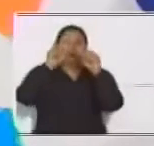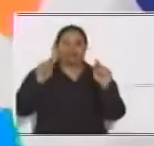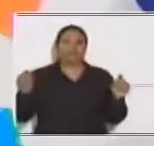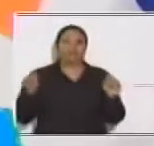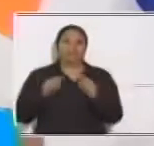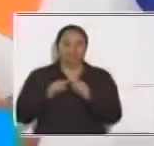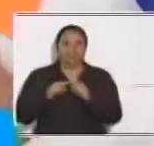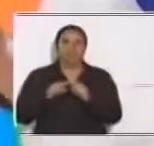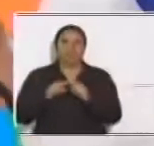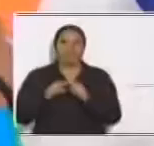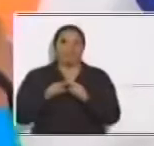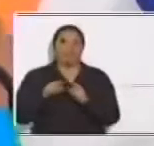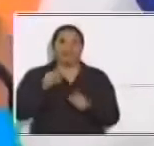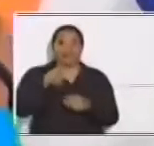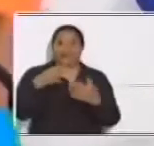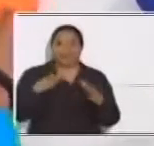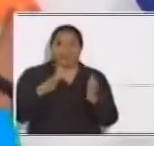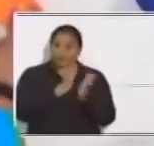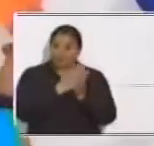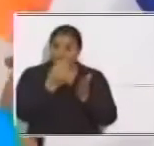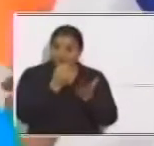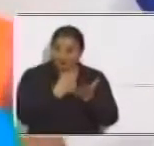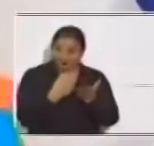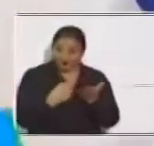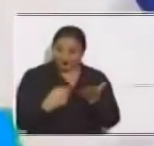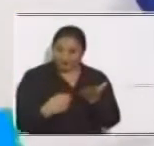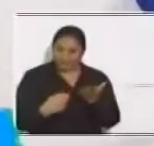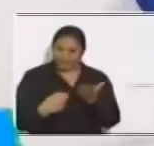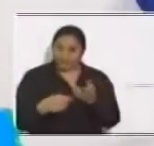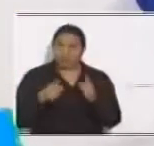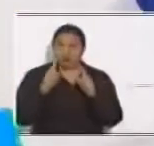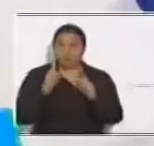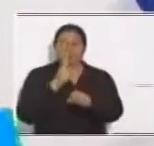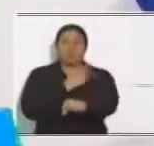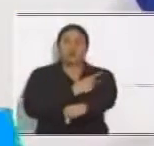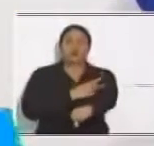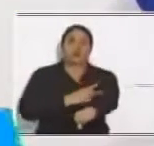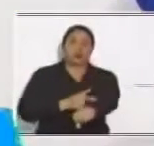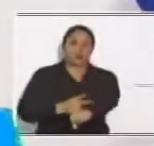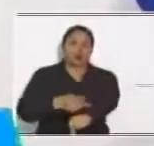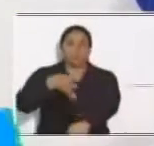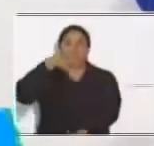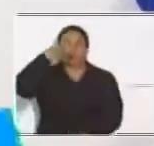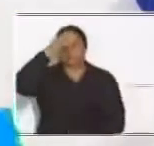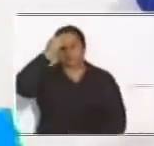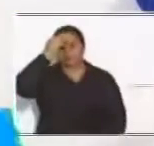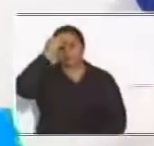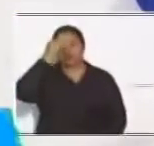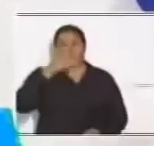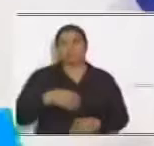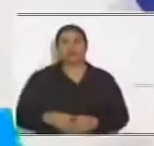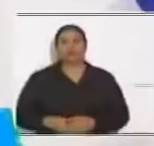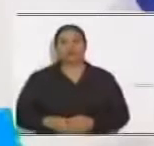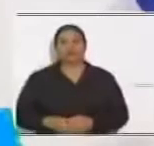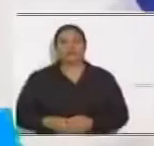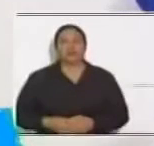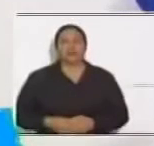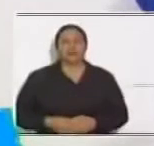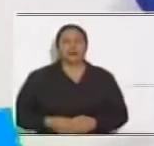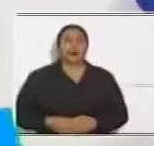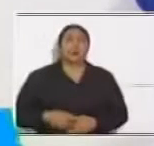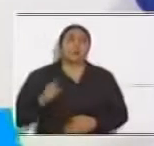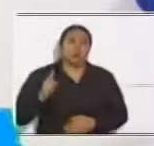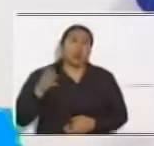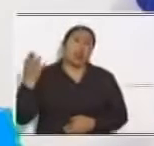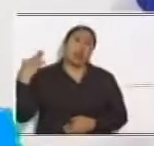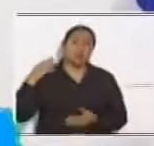ya apuntaron la palabra y estamos viendo un poquito de su historia, les voy a mencionar que trigonometría no